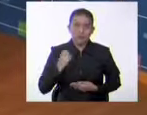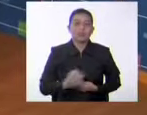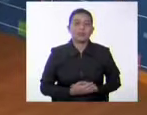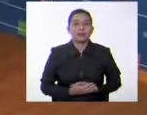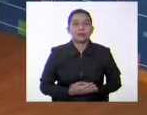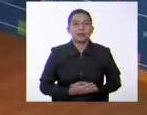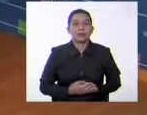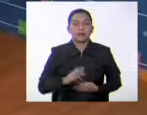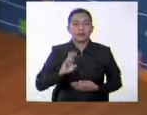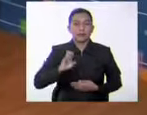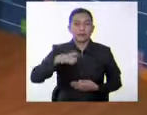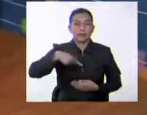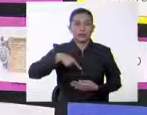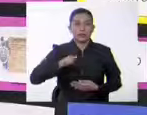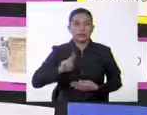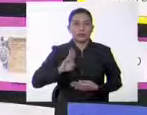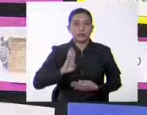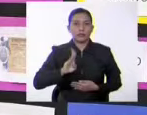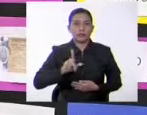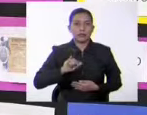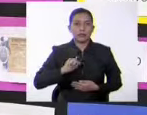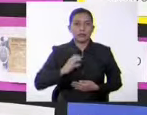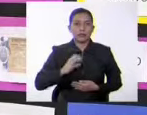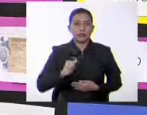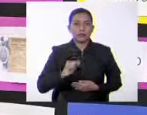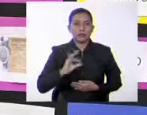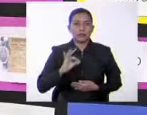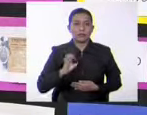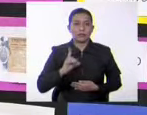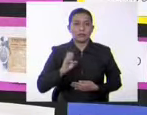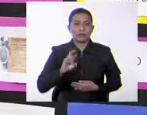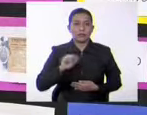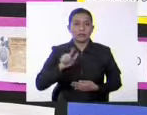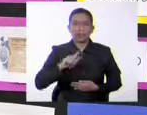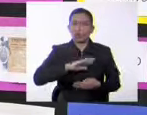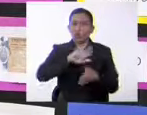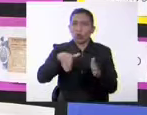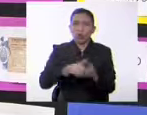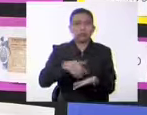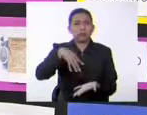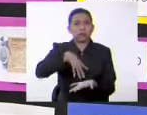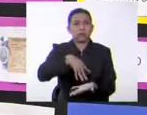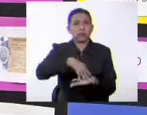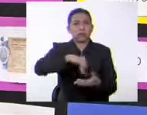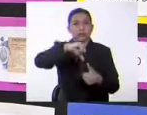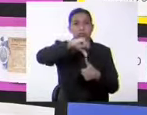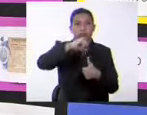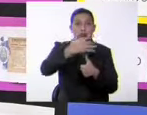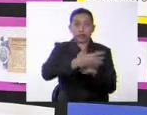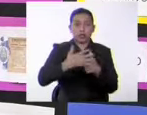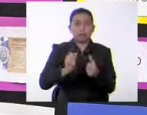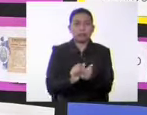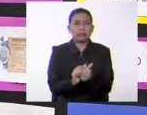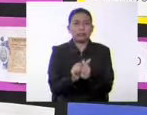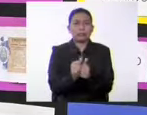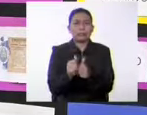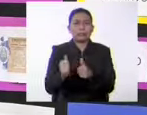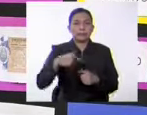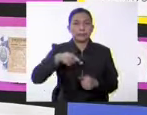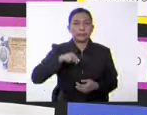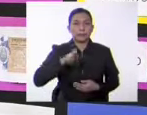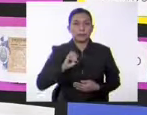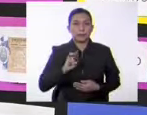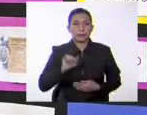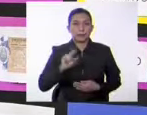República Federal para todos, ¿verdad?, los pueblos centroamericanos, y lo importante es de cómo pasamos de provincias, ¿verdad?, hasta llegar a